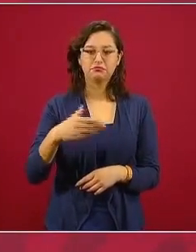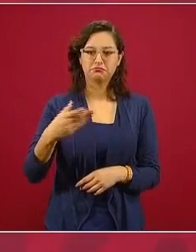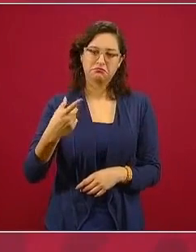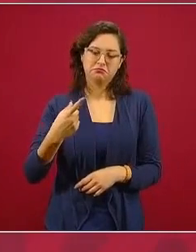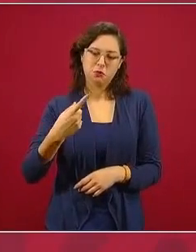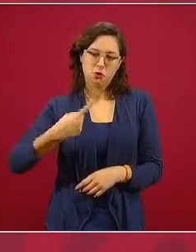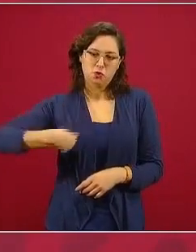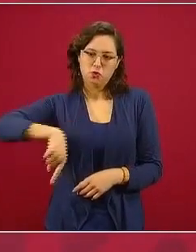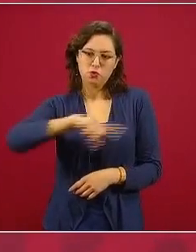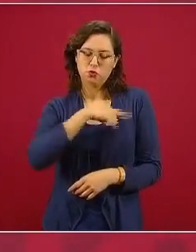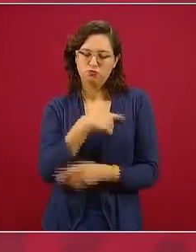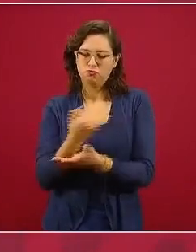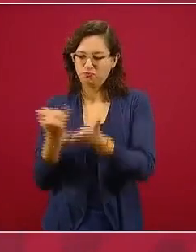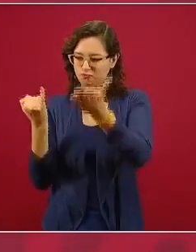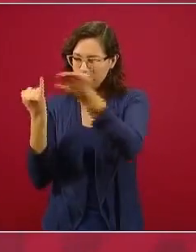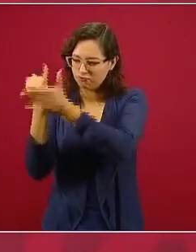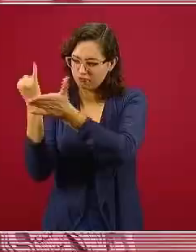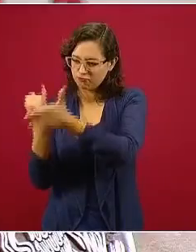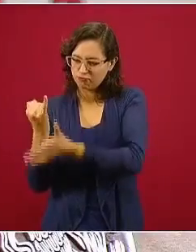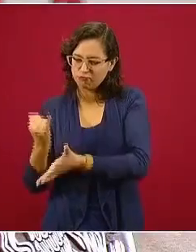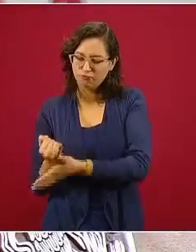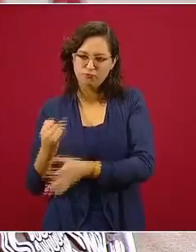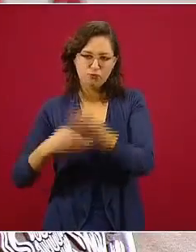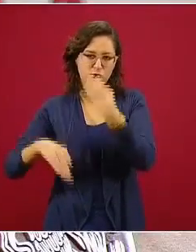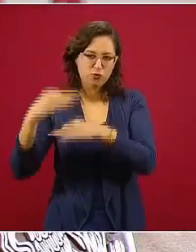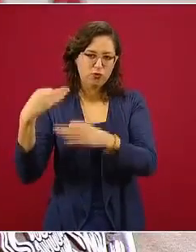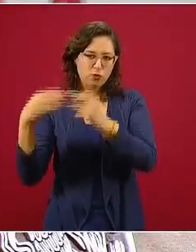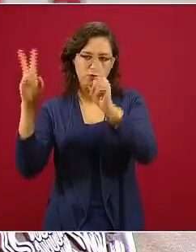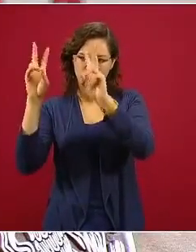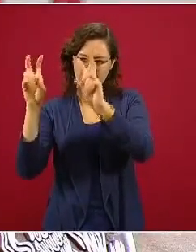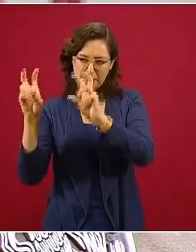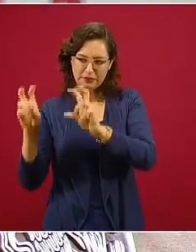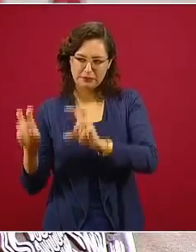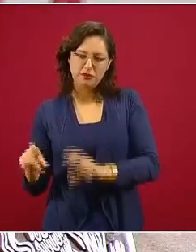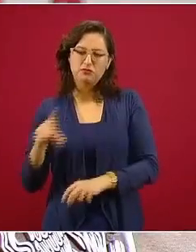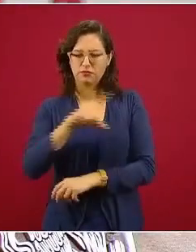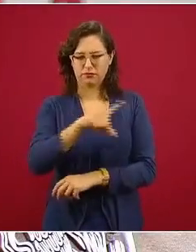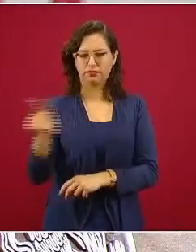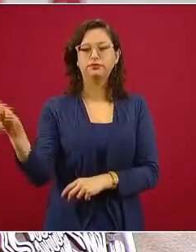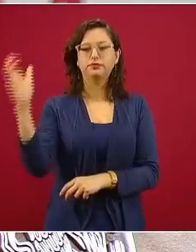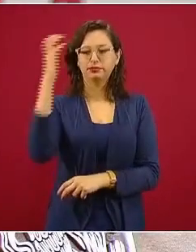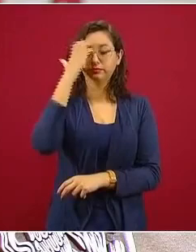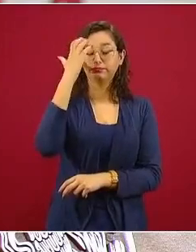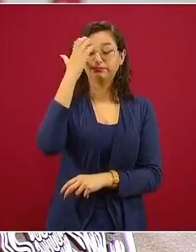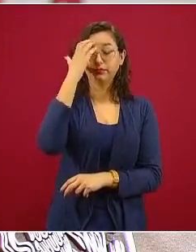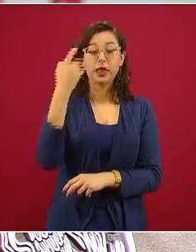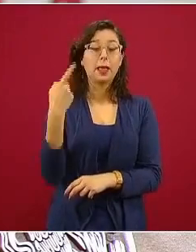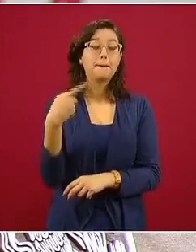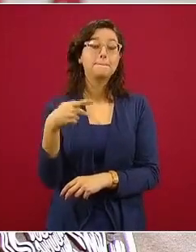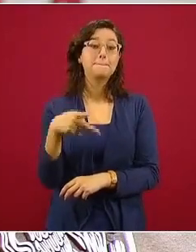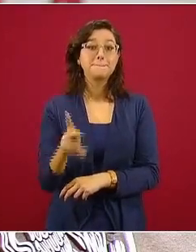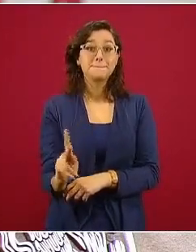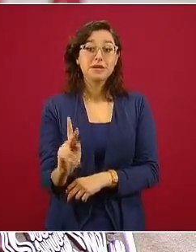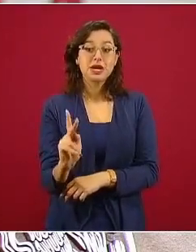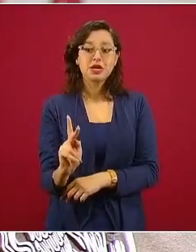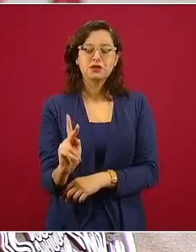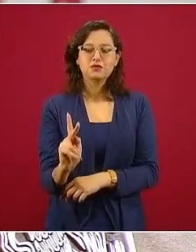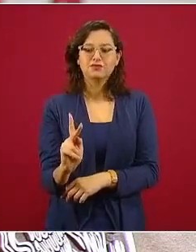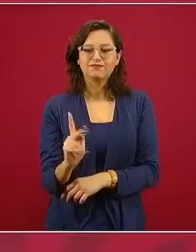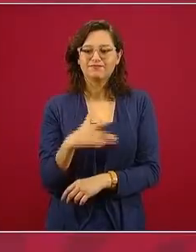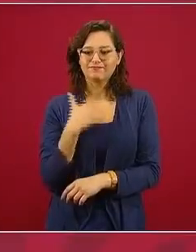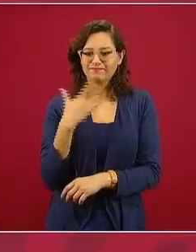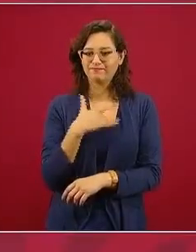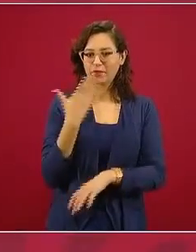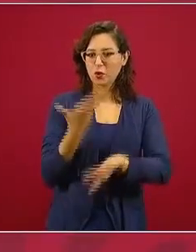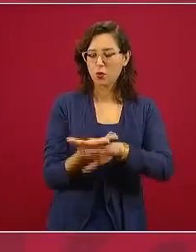posturas en todos los campos, pero consideramos que es muy